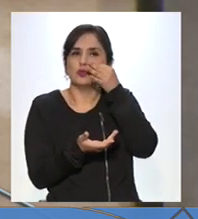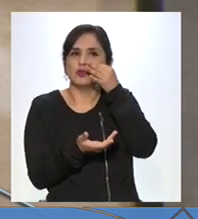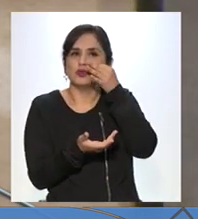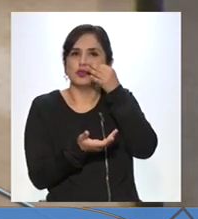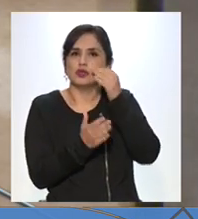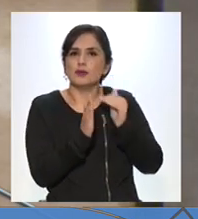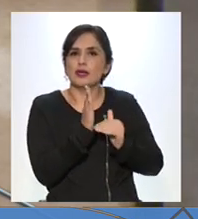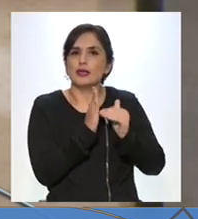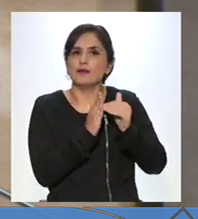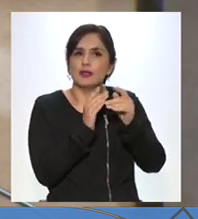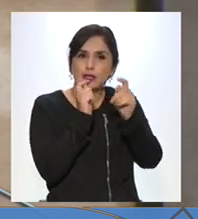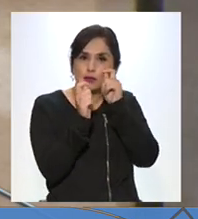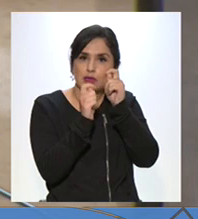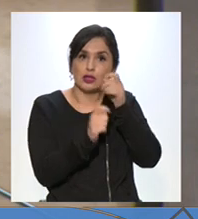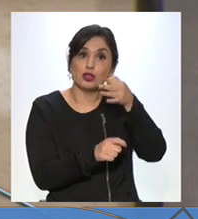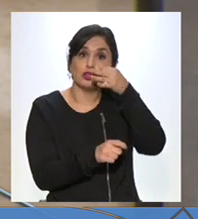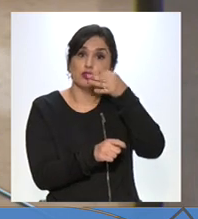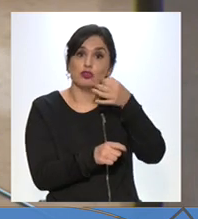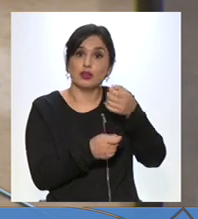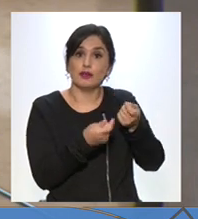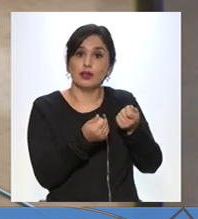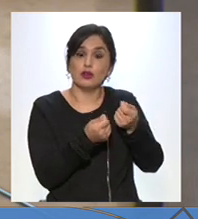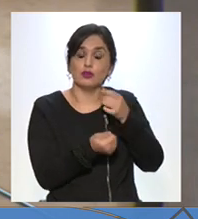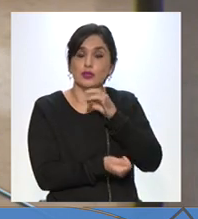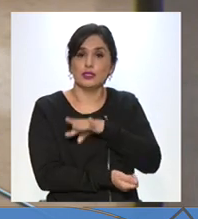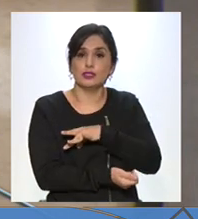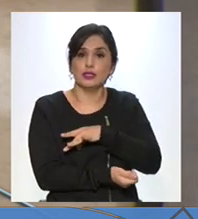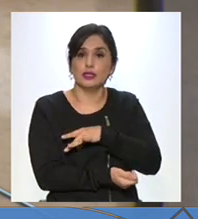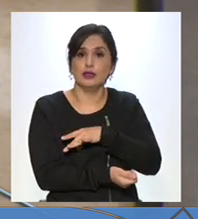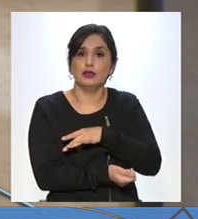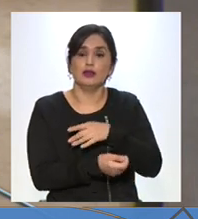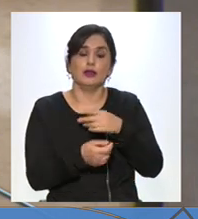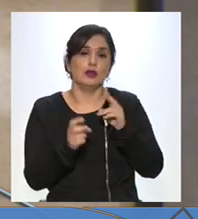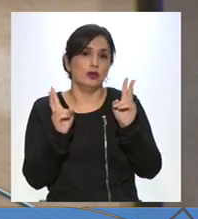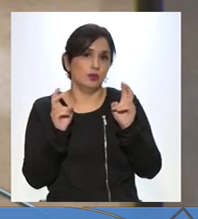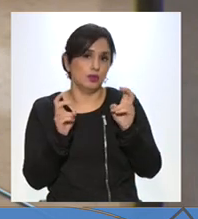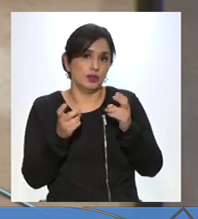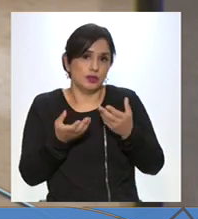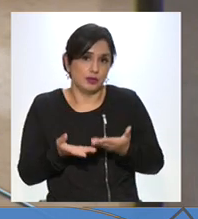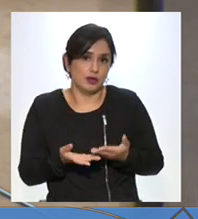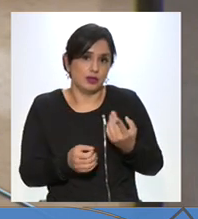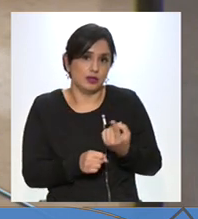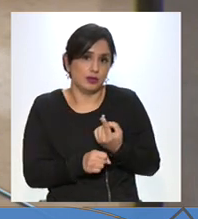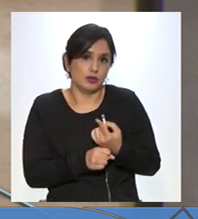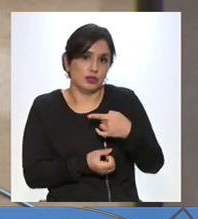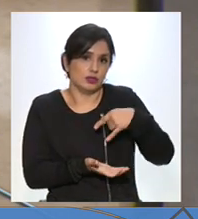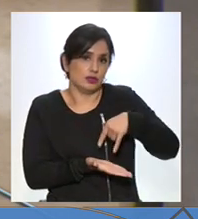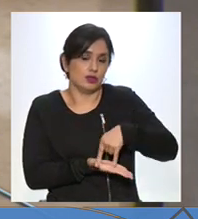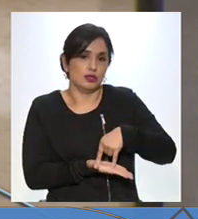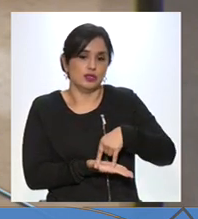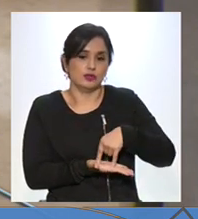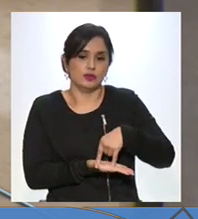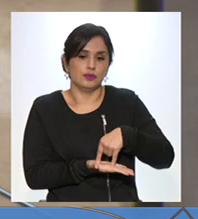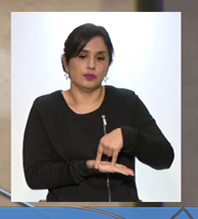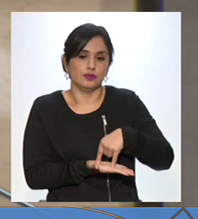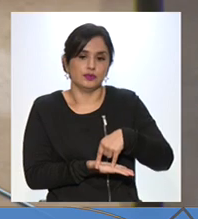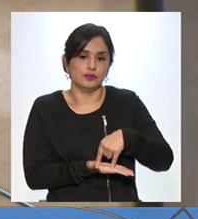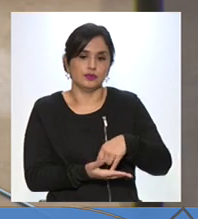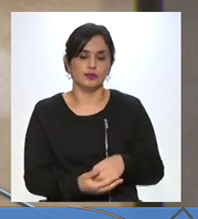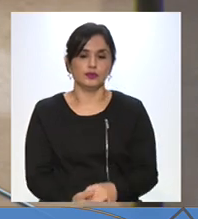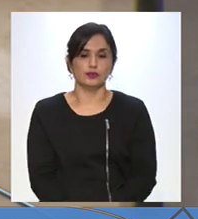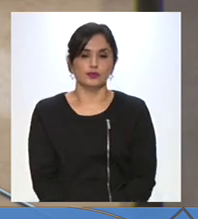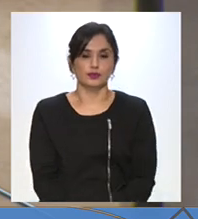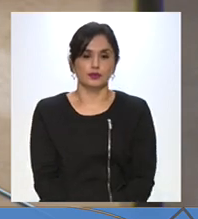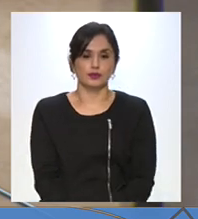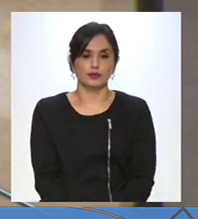nivel de riesgo que se observa en la economía chilena, en parte derivado de temas que están actualmente en discusión en este Congreso. De